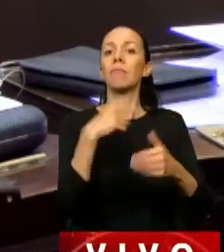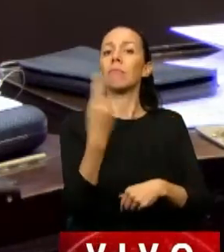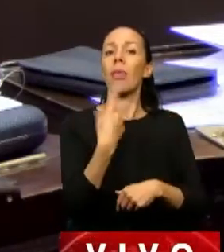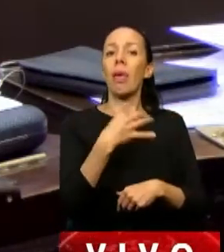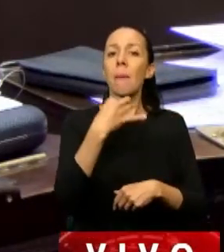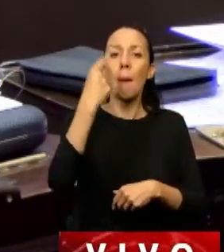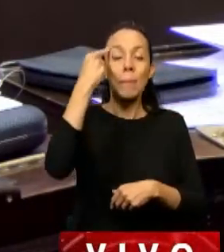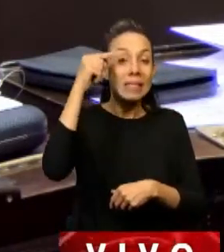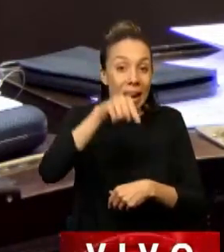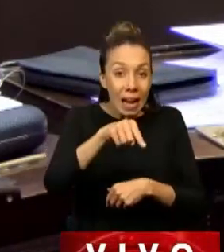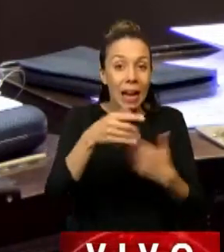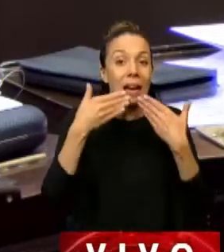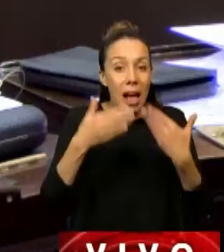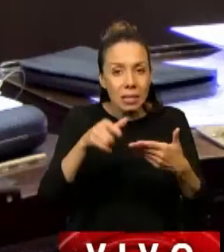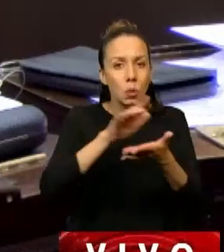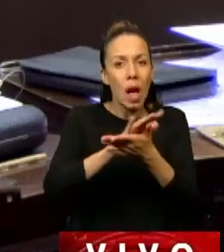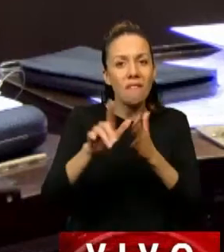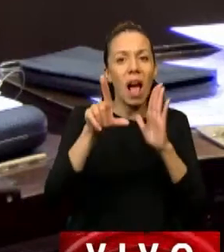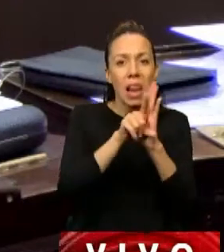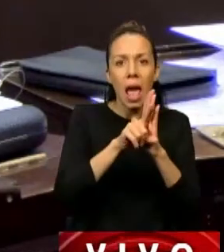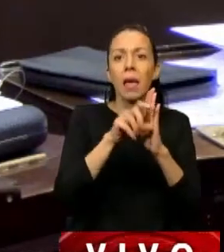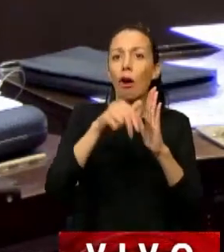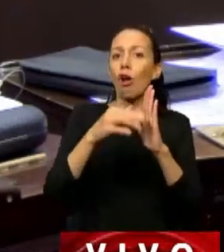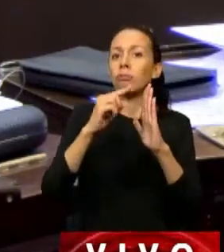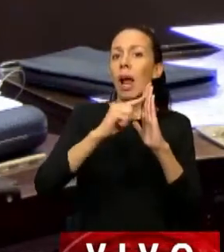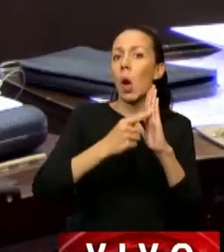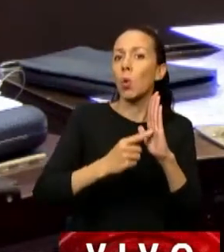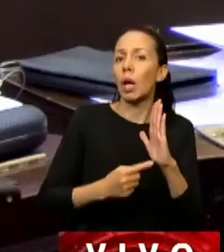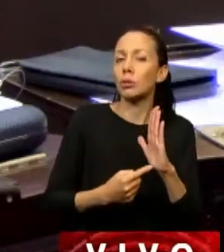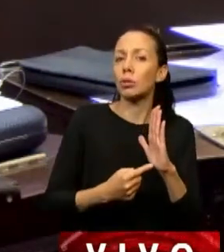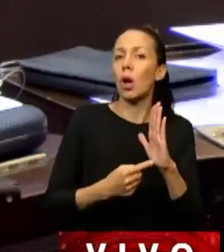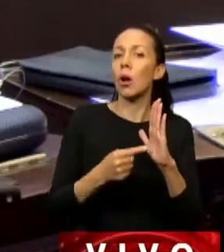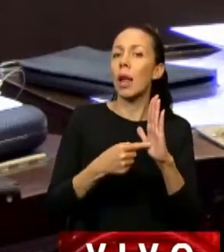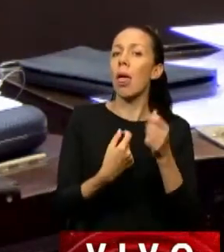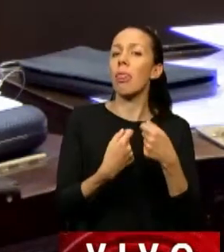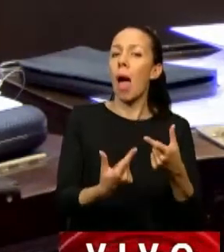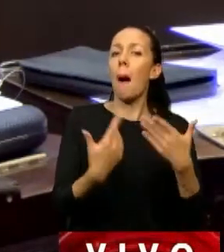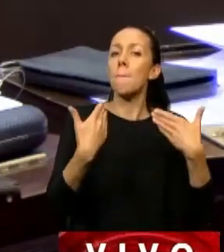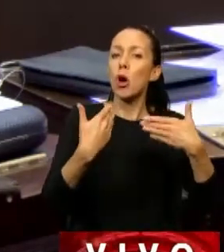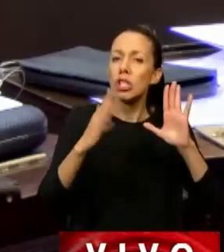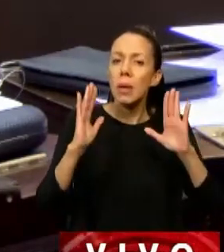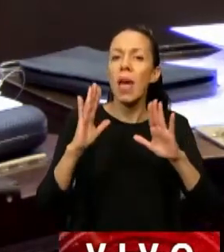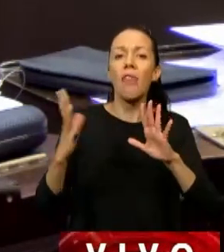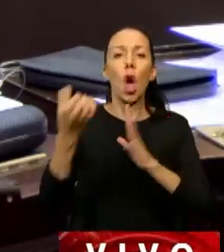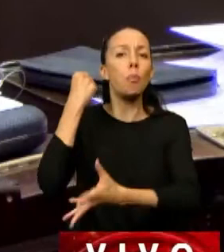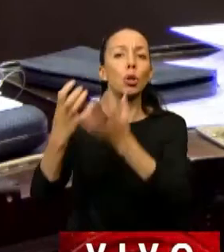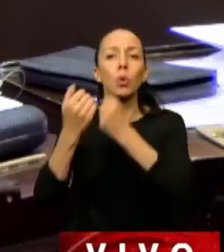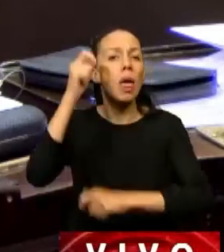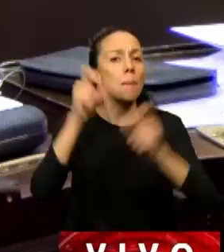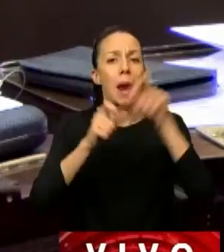esta ley, con este marco regulatorio, lo que está haciendo es abrir posibilidades y oportunidades